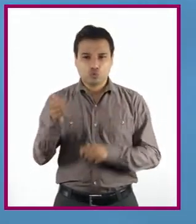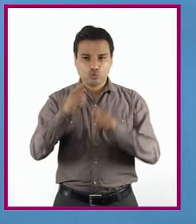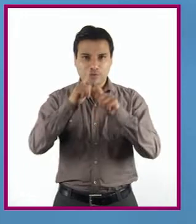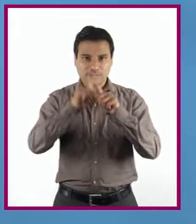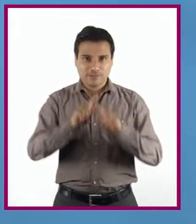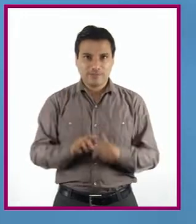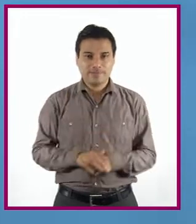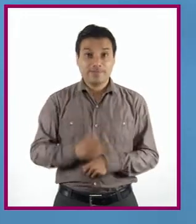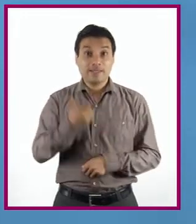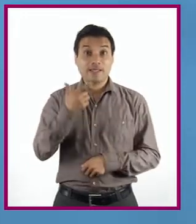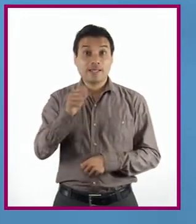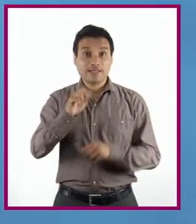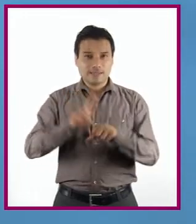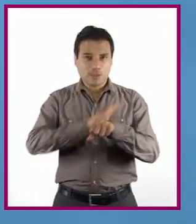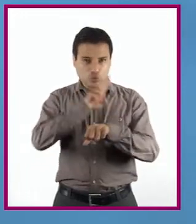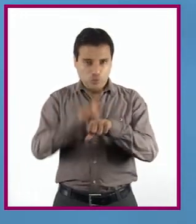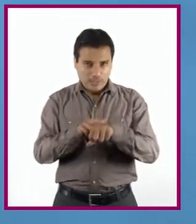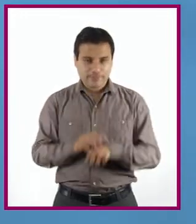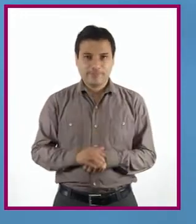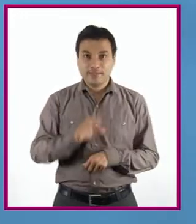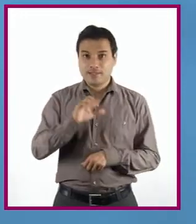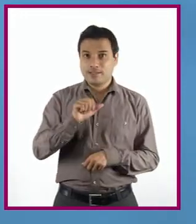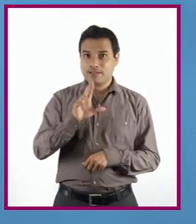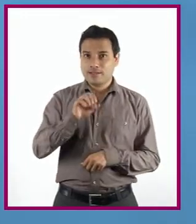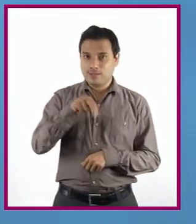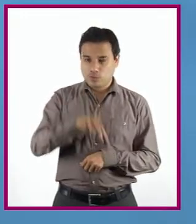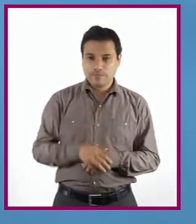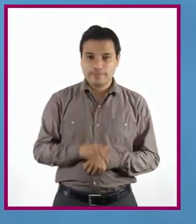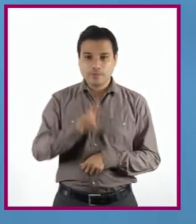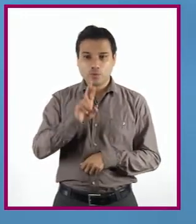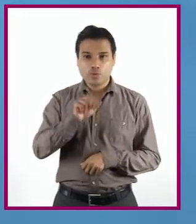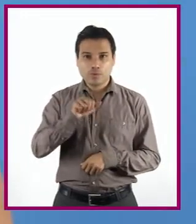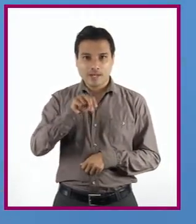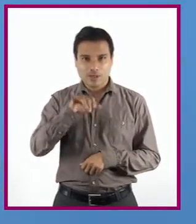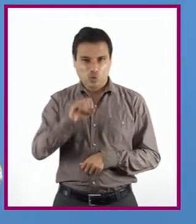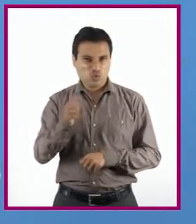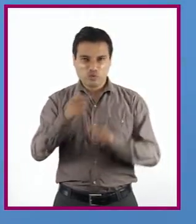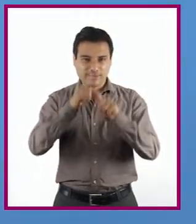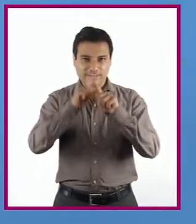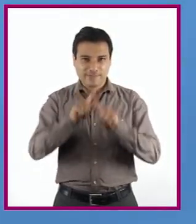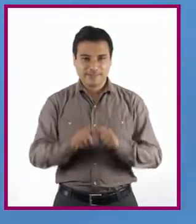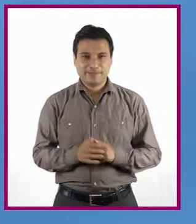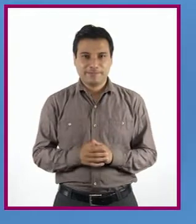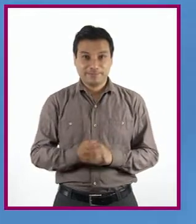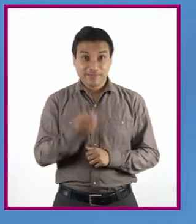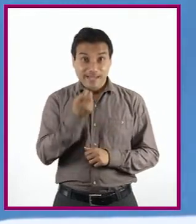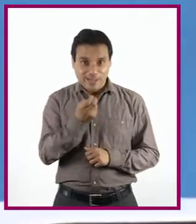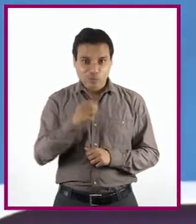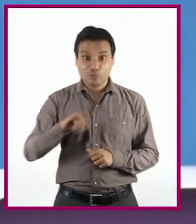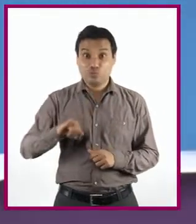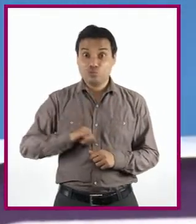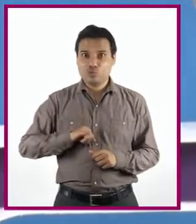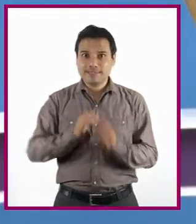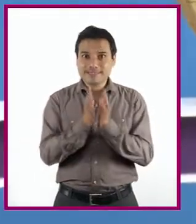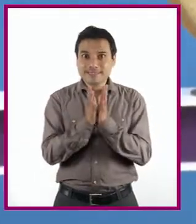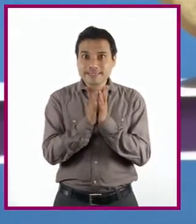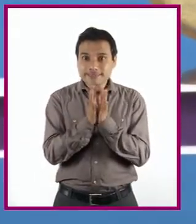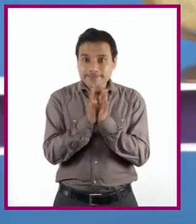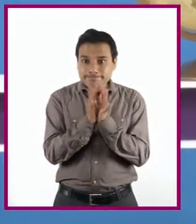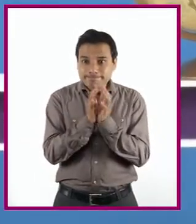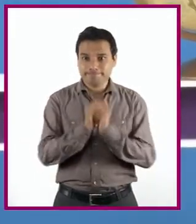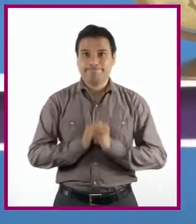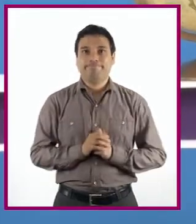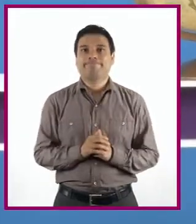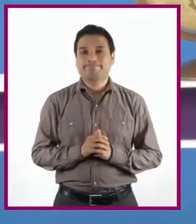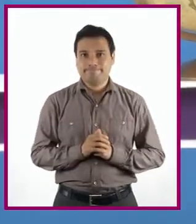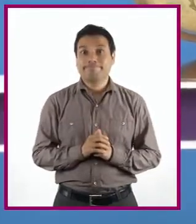gas natural, el carbón y el uranio, entre otros. Esto se pone muy interesante, maestra.